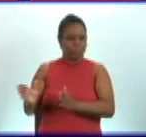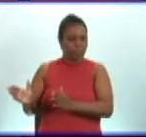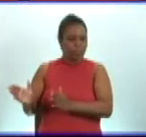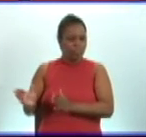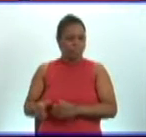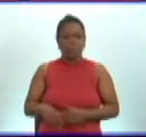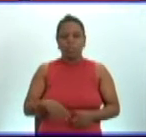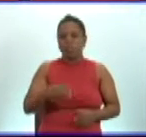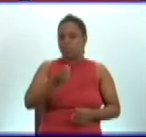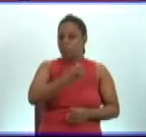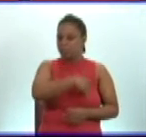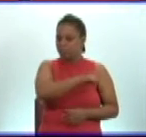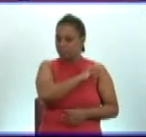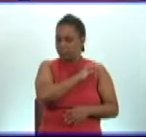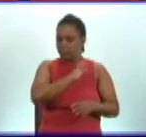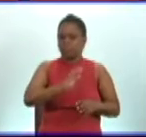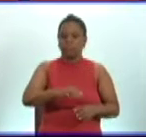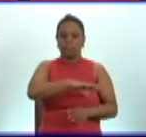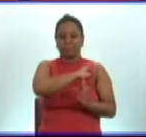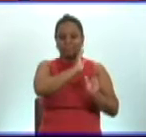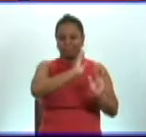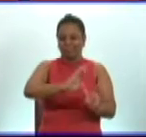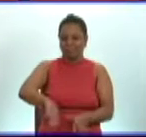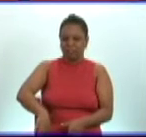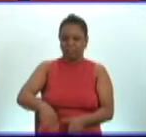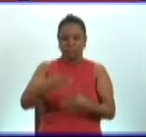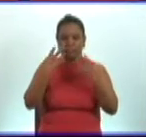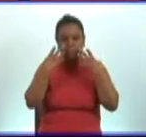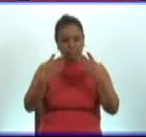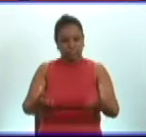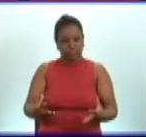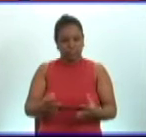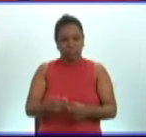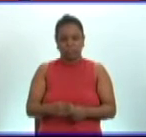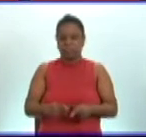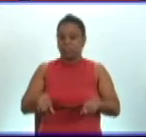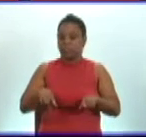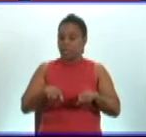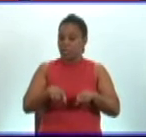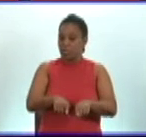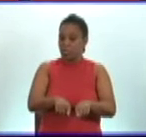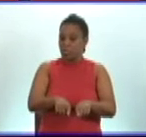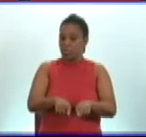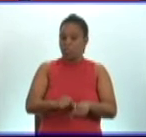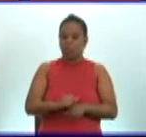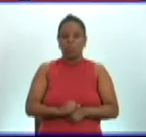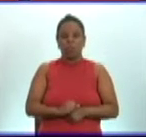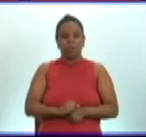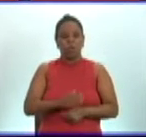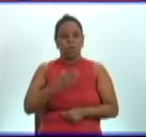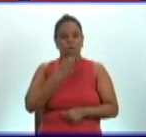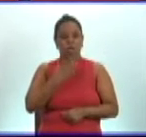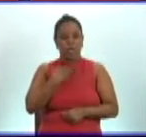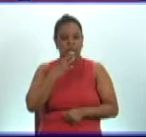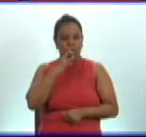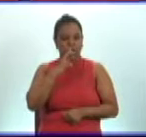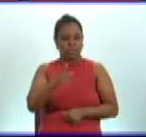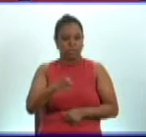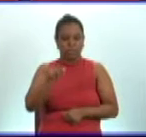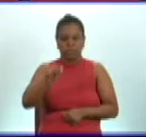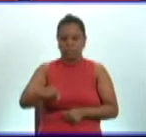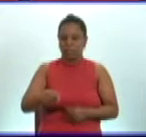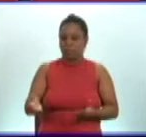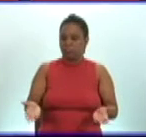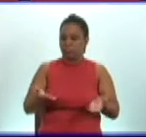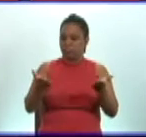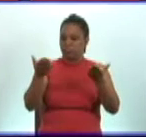importantes. De tal manera que va a ir aparejado esto, el incremento de la represión española, como resultado además también de ese incremento y de